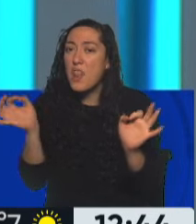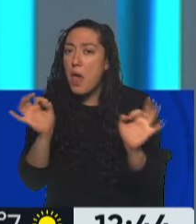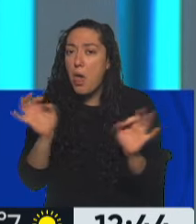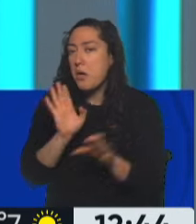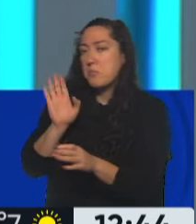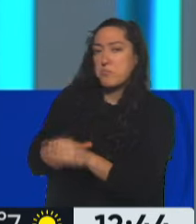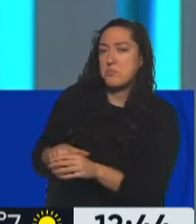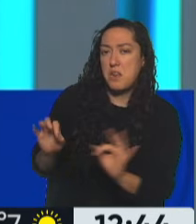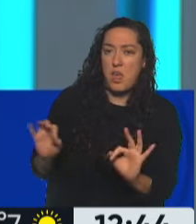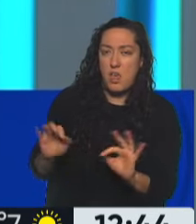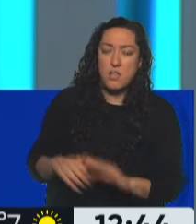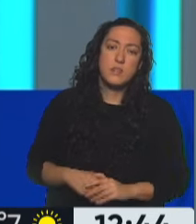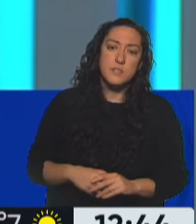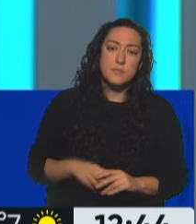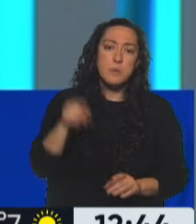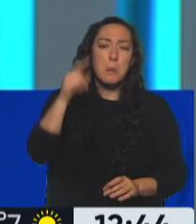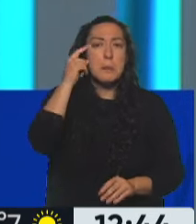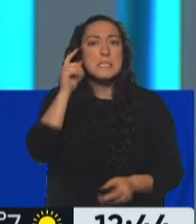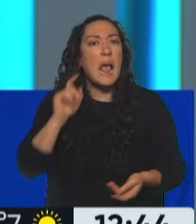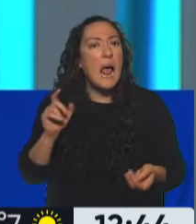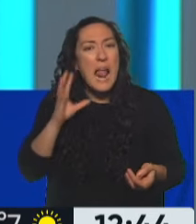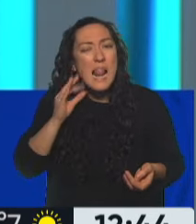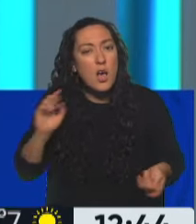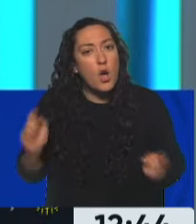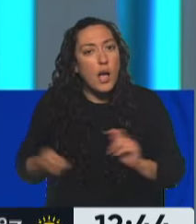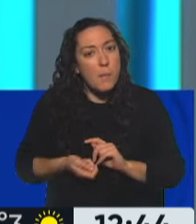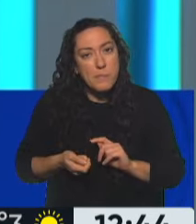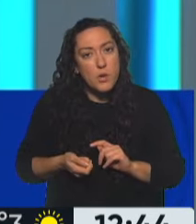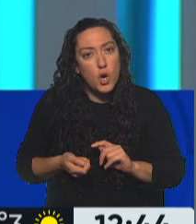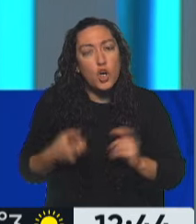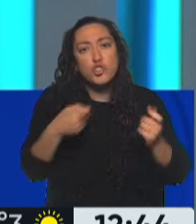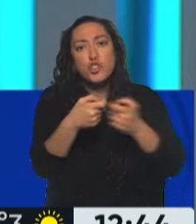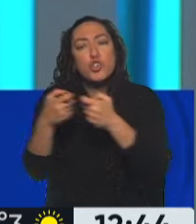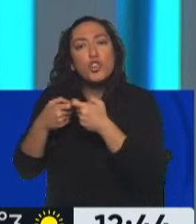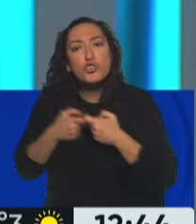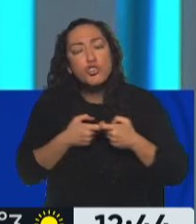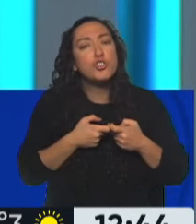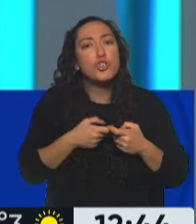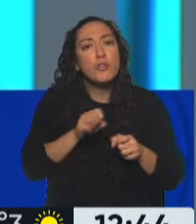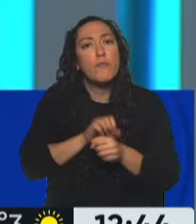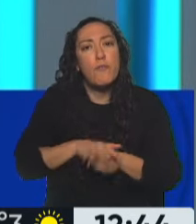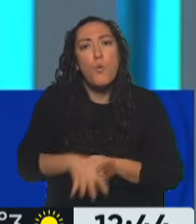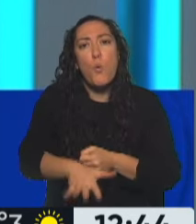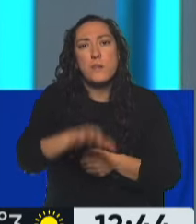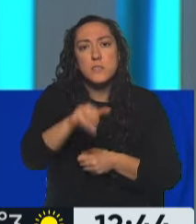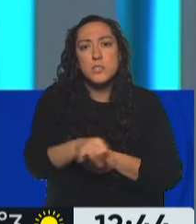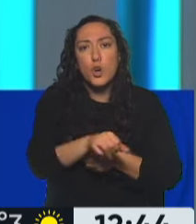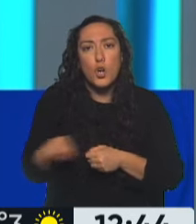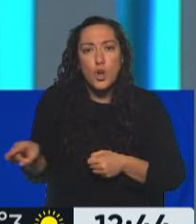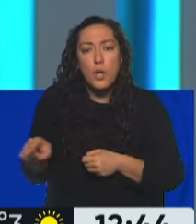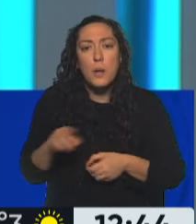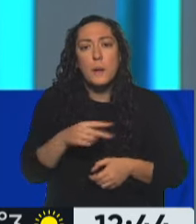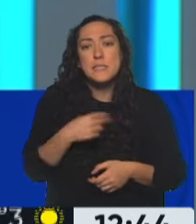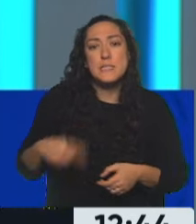es así, si considerás que cambió algo y cómo juegan justamente estas alianzas o lo que muestra o lo que busca mostrar Xi Jinping con